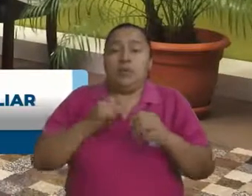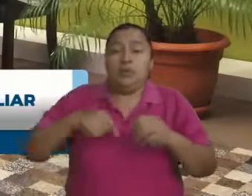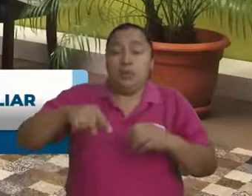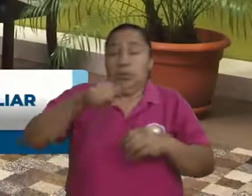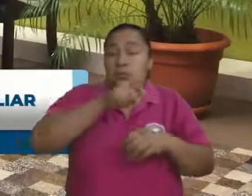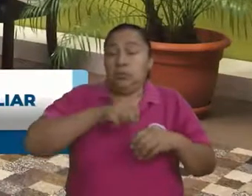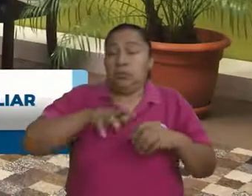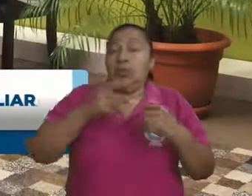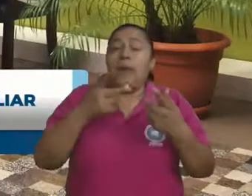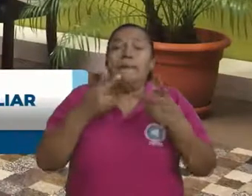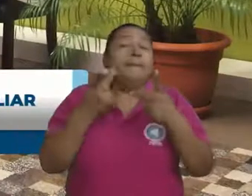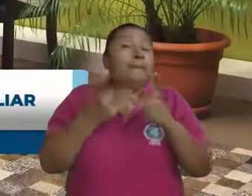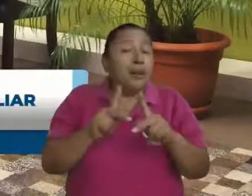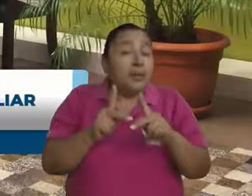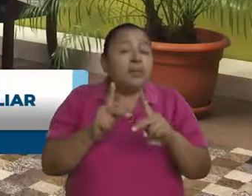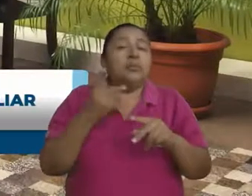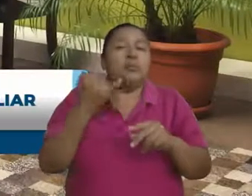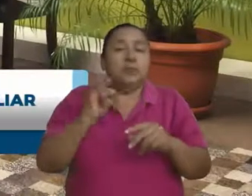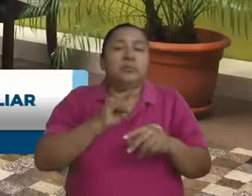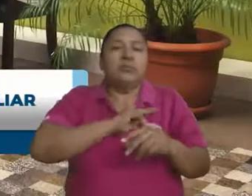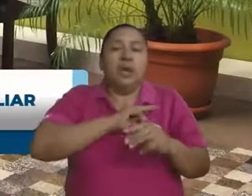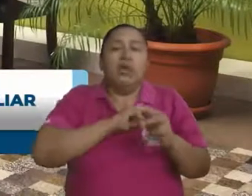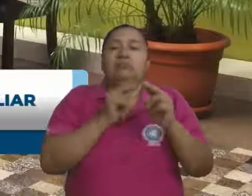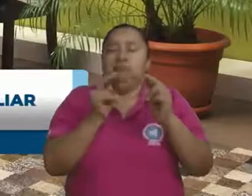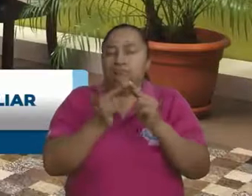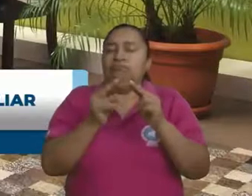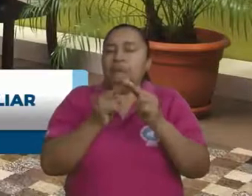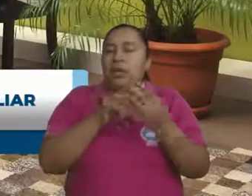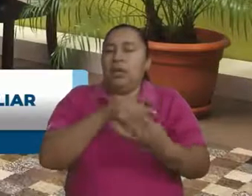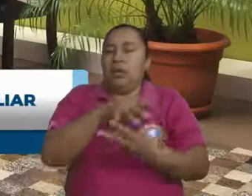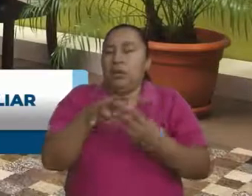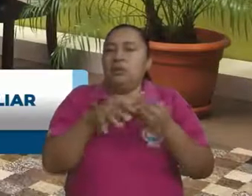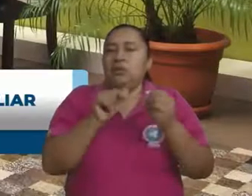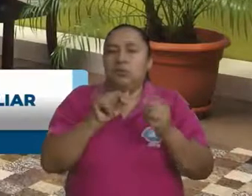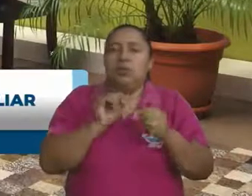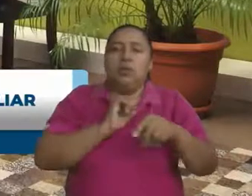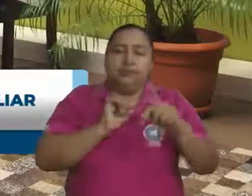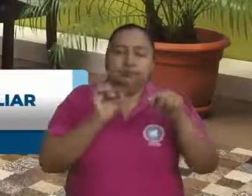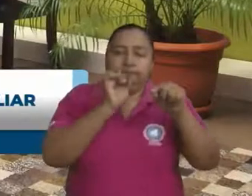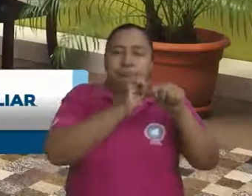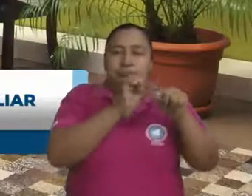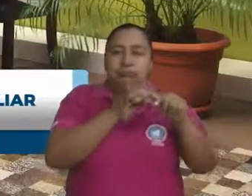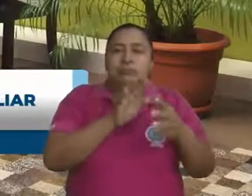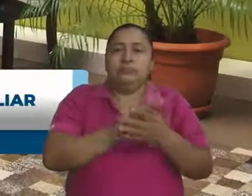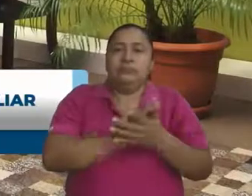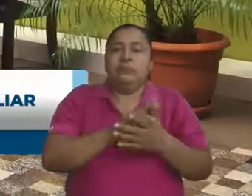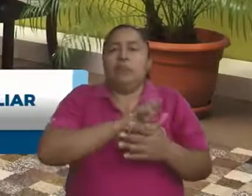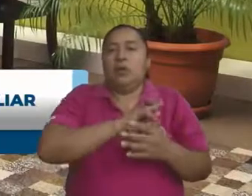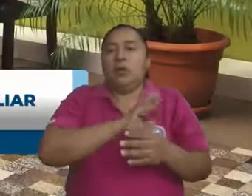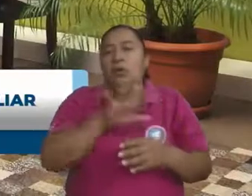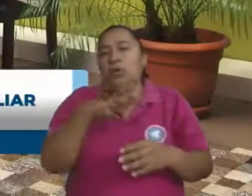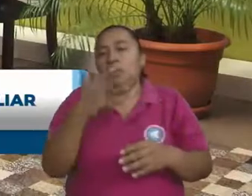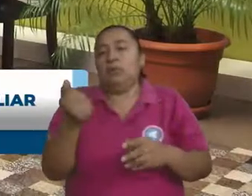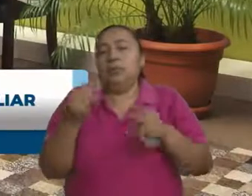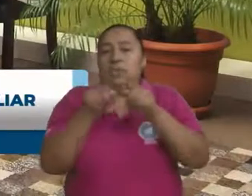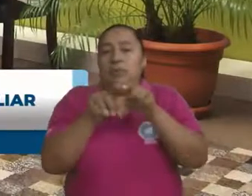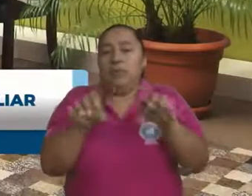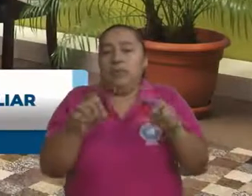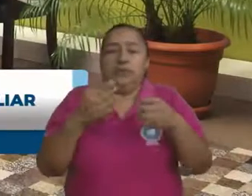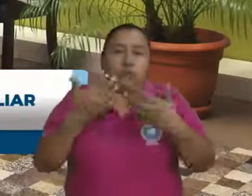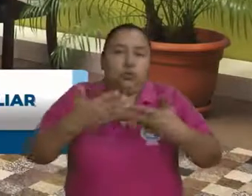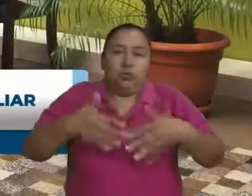social. Pero sí hay un vínculo relacionado a la aparición de colelitiasis. No, y además tienen la otra opción, porque está la planificación